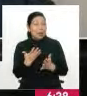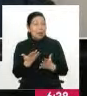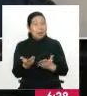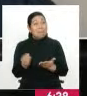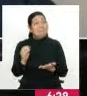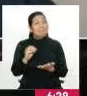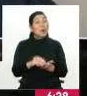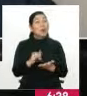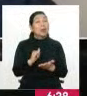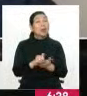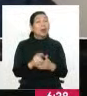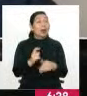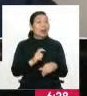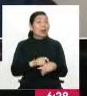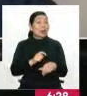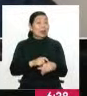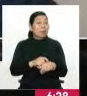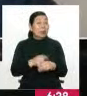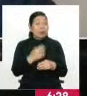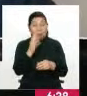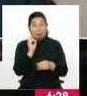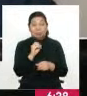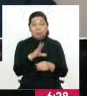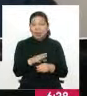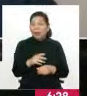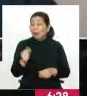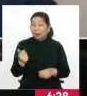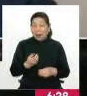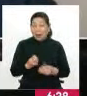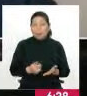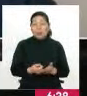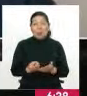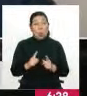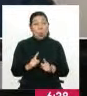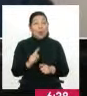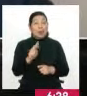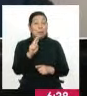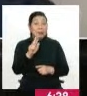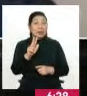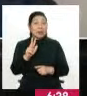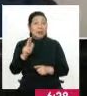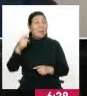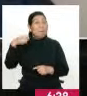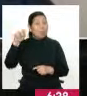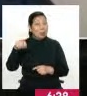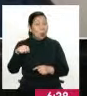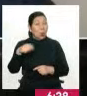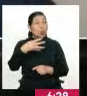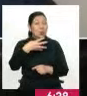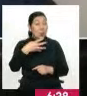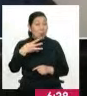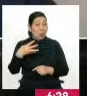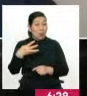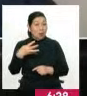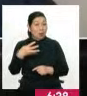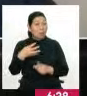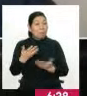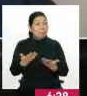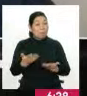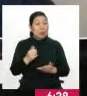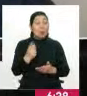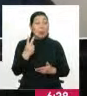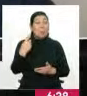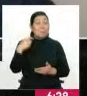monitorizar porque el tiempo de reproducción de esta variante ha sido muy rápida. Al momento 23% y hace 4 semanas solamente constituía